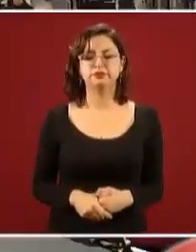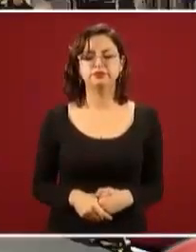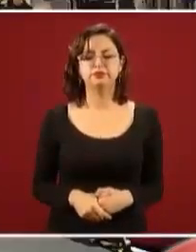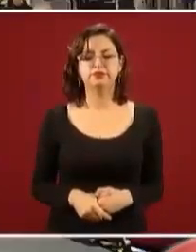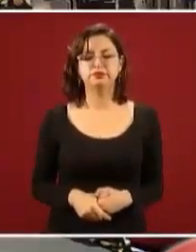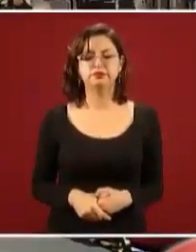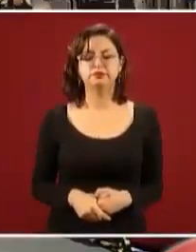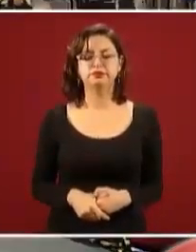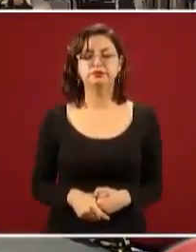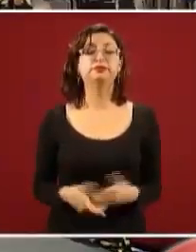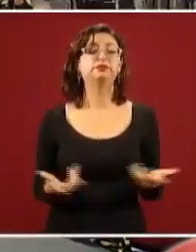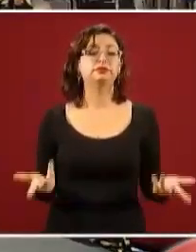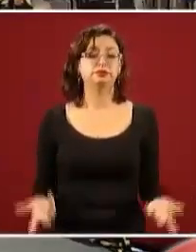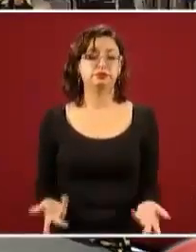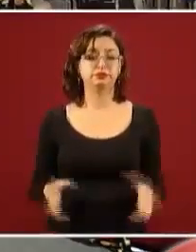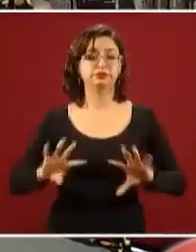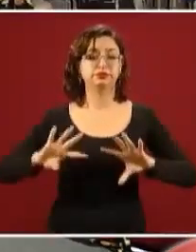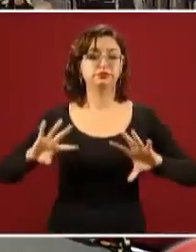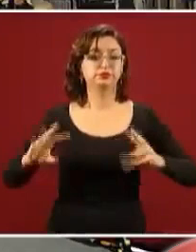En suma,